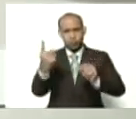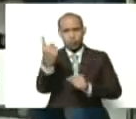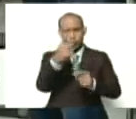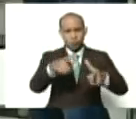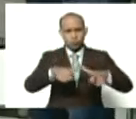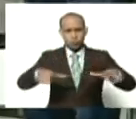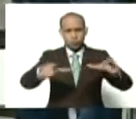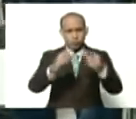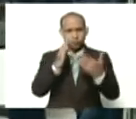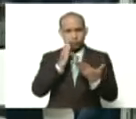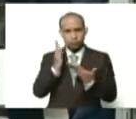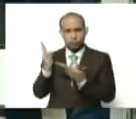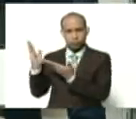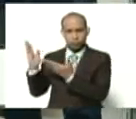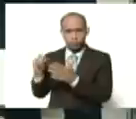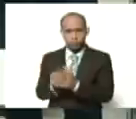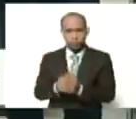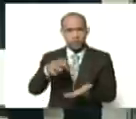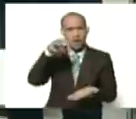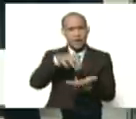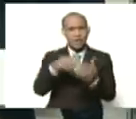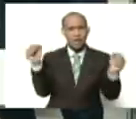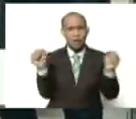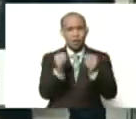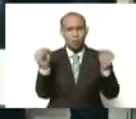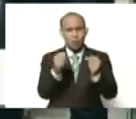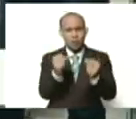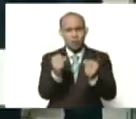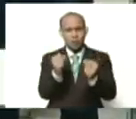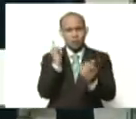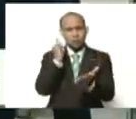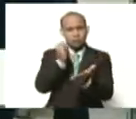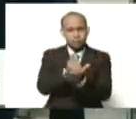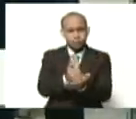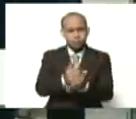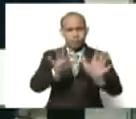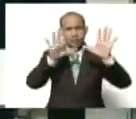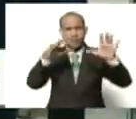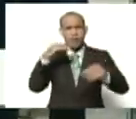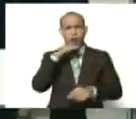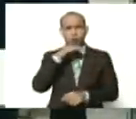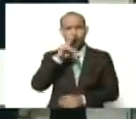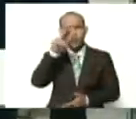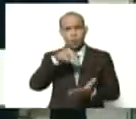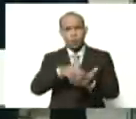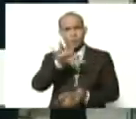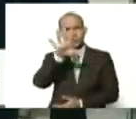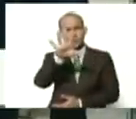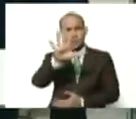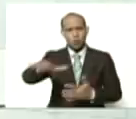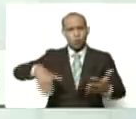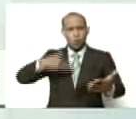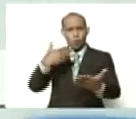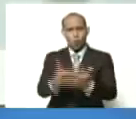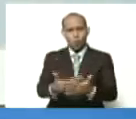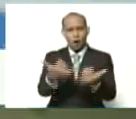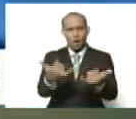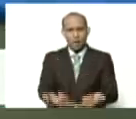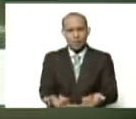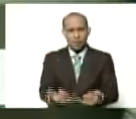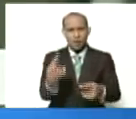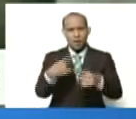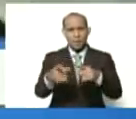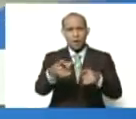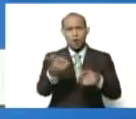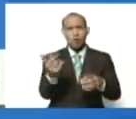acá en el área metropolitana del estado de Mérida, fue inaugurado desde el 10 de octubre del 2005 y desde entonces no había pasado